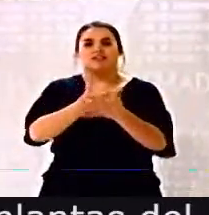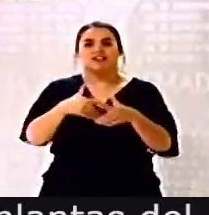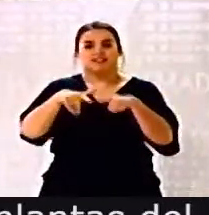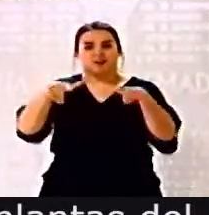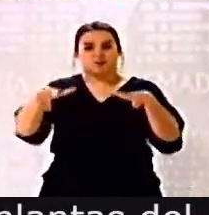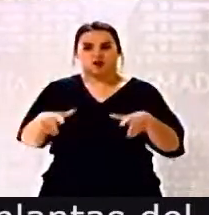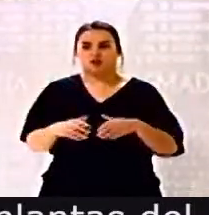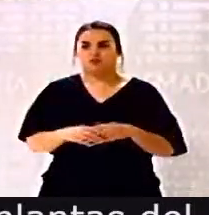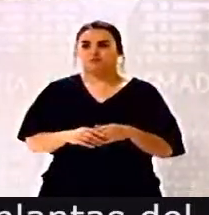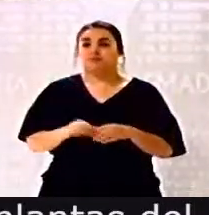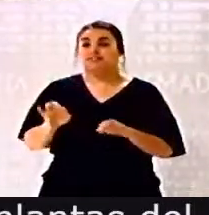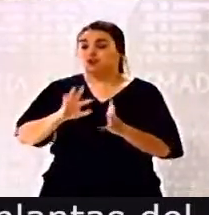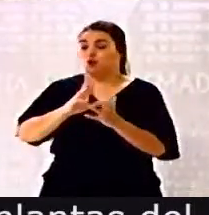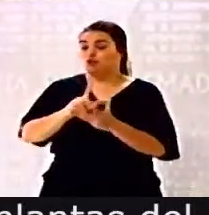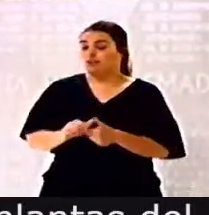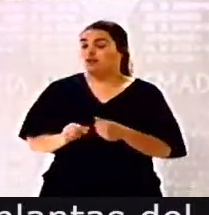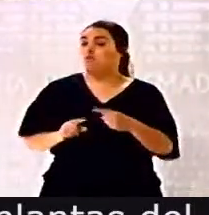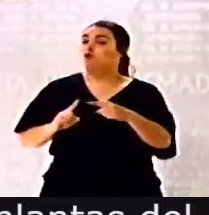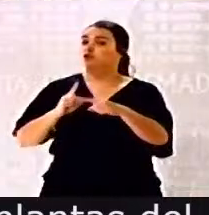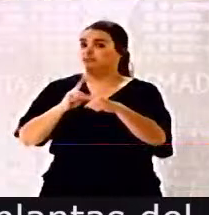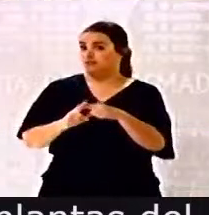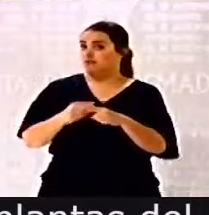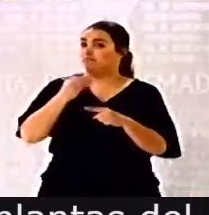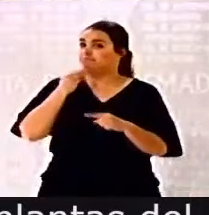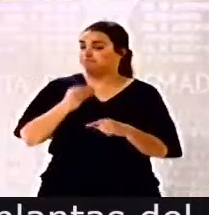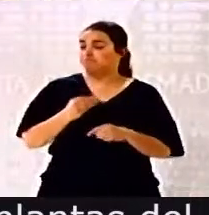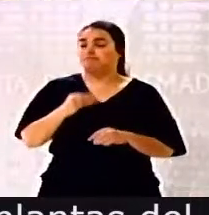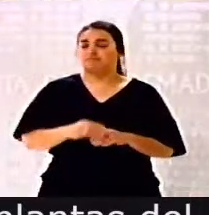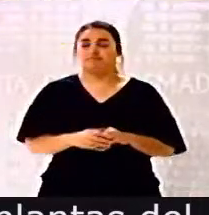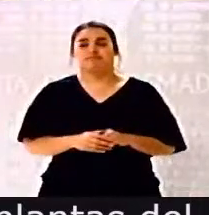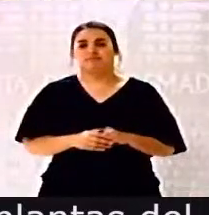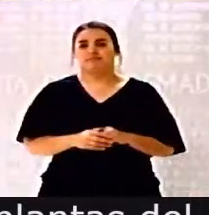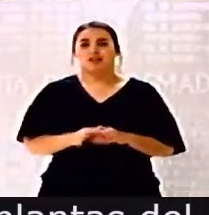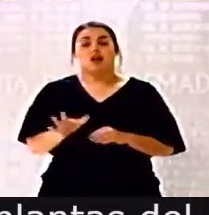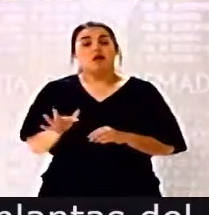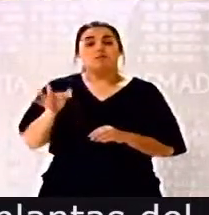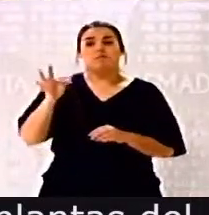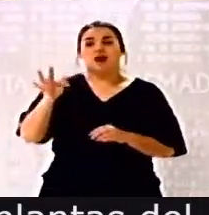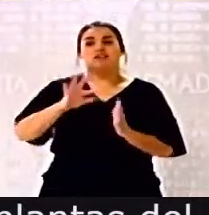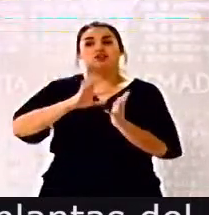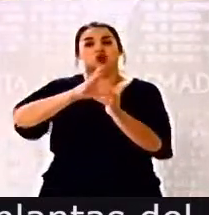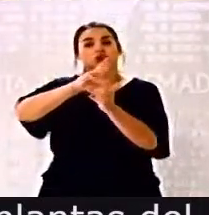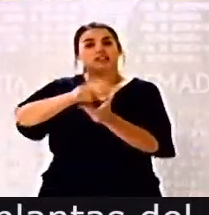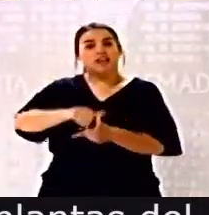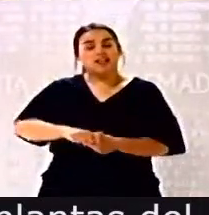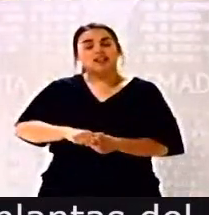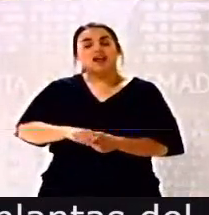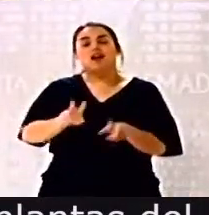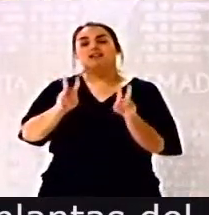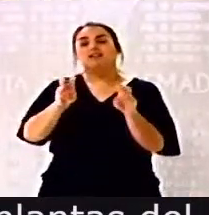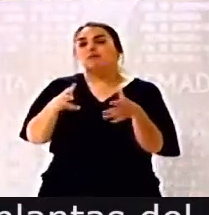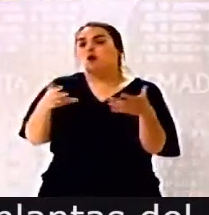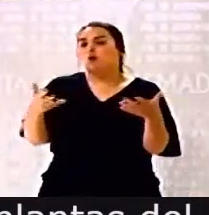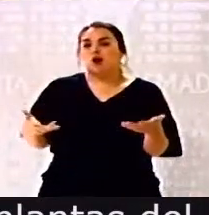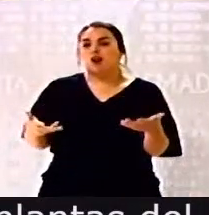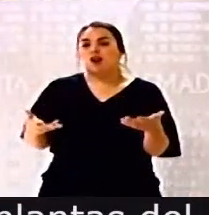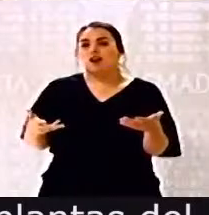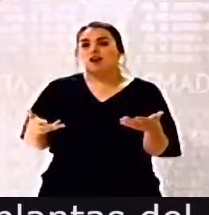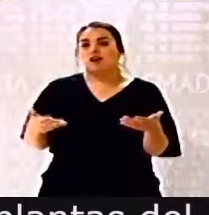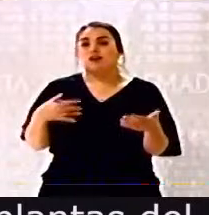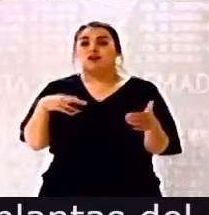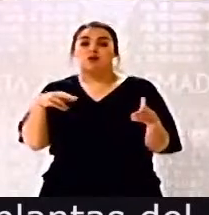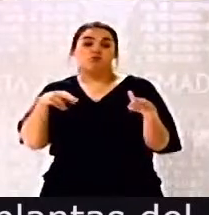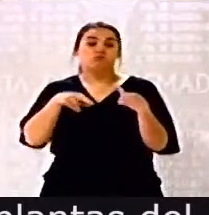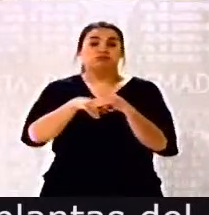noticia positiva, junto con la noticia de que no hay ningún